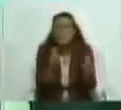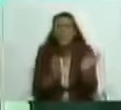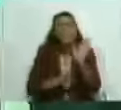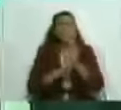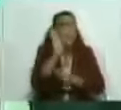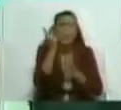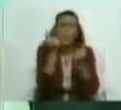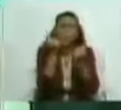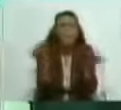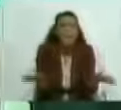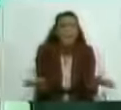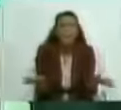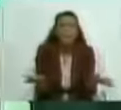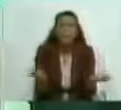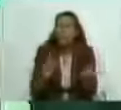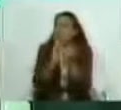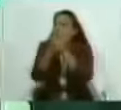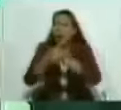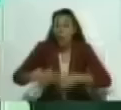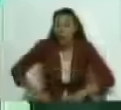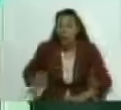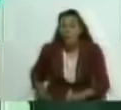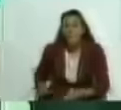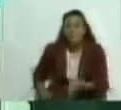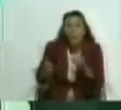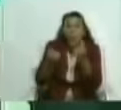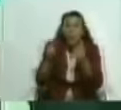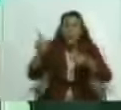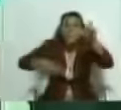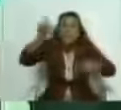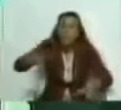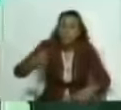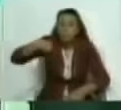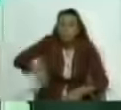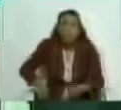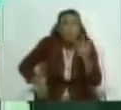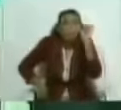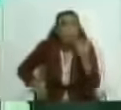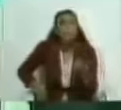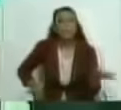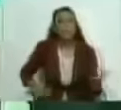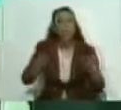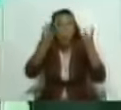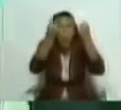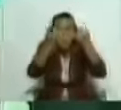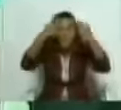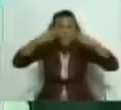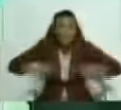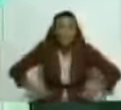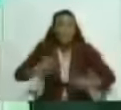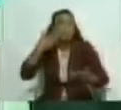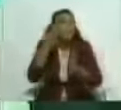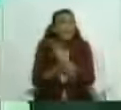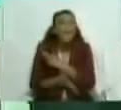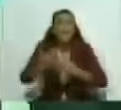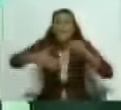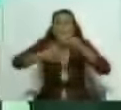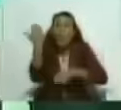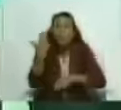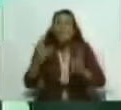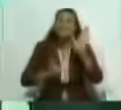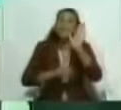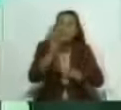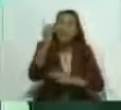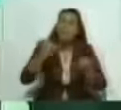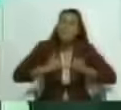crecimiento económico que no se traduce en el bolsillo de las venezolanas y los venezolanos? La economía humana se trata de un modelo